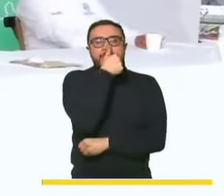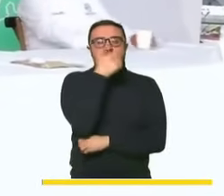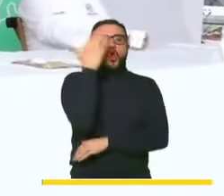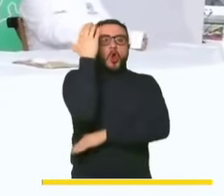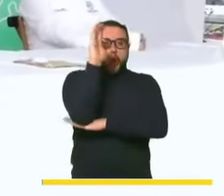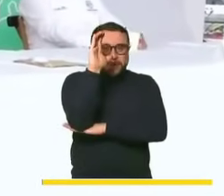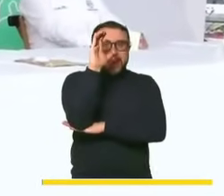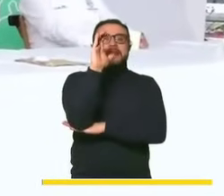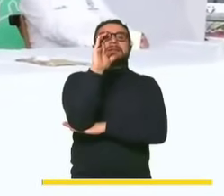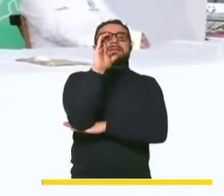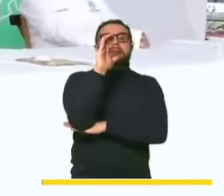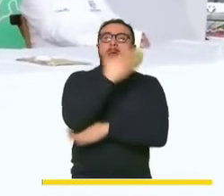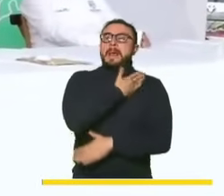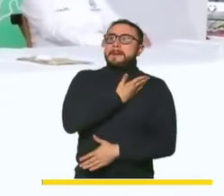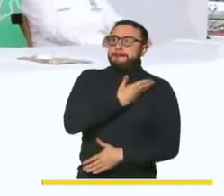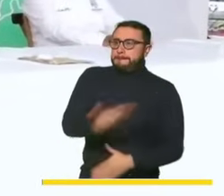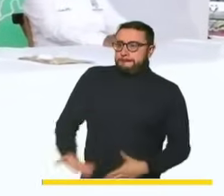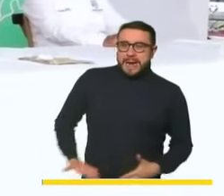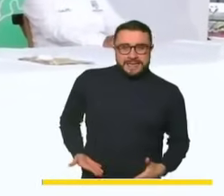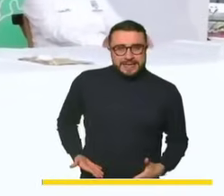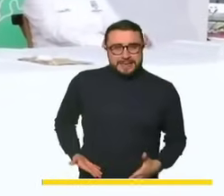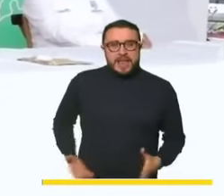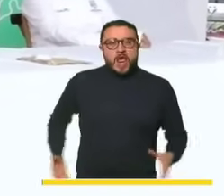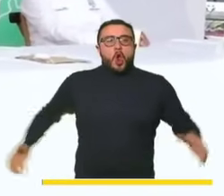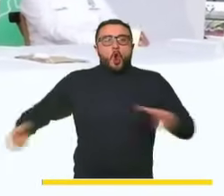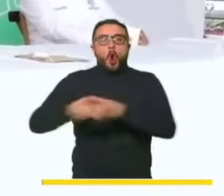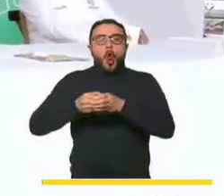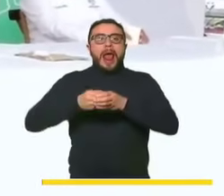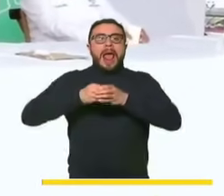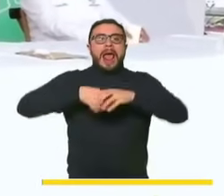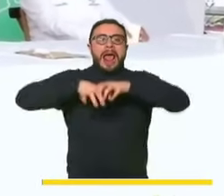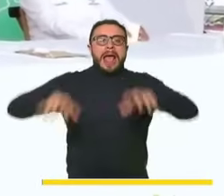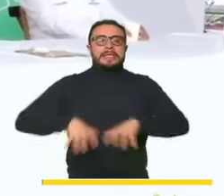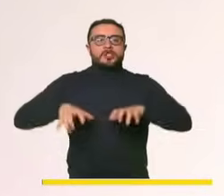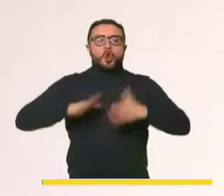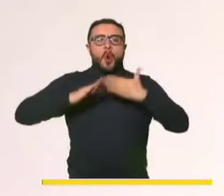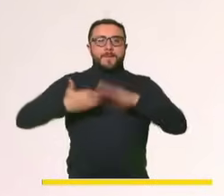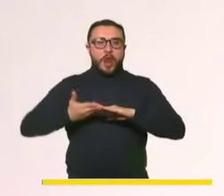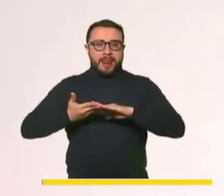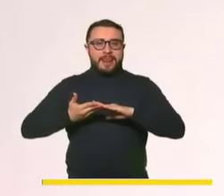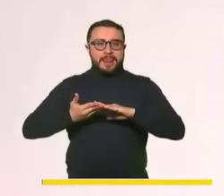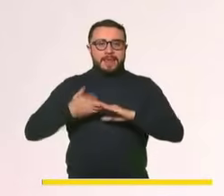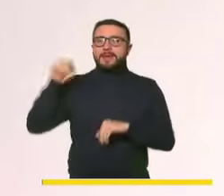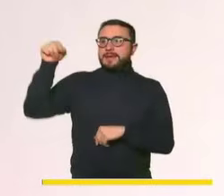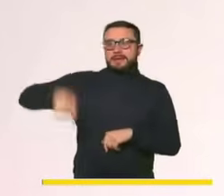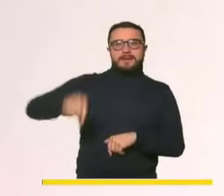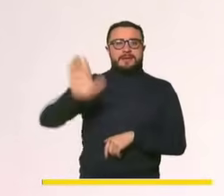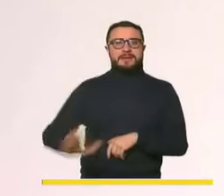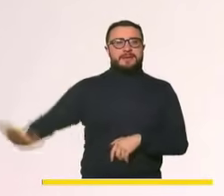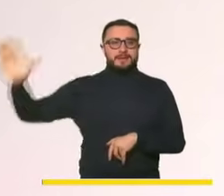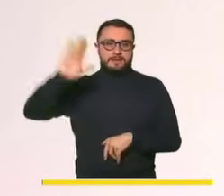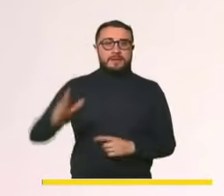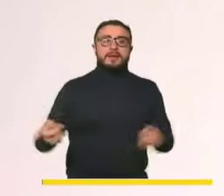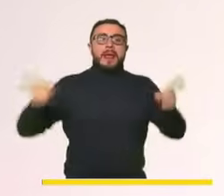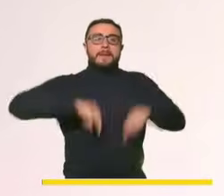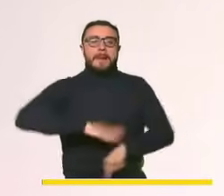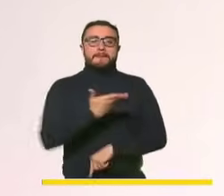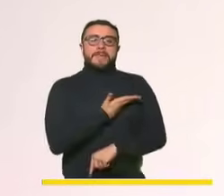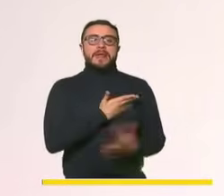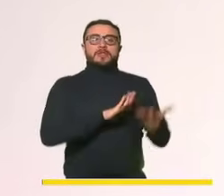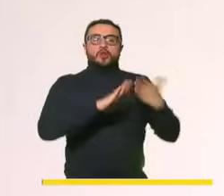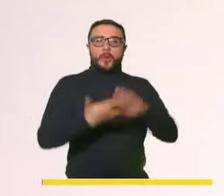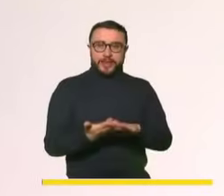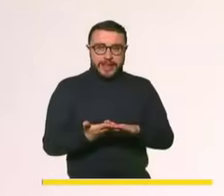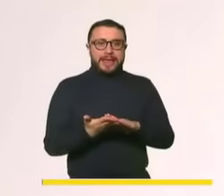afrocolombianas, presidentes de las Juntas de Acción Comunal de la región, madres